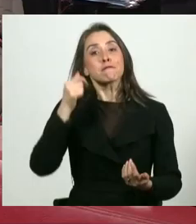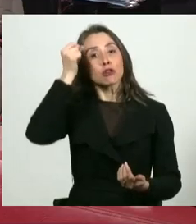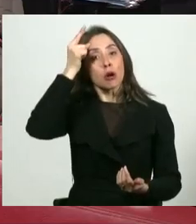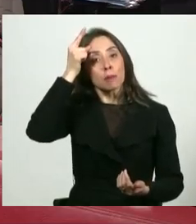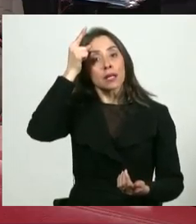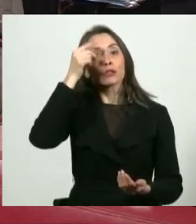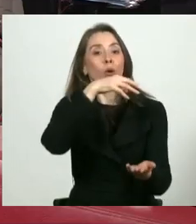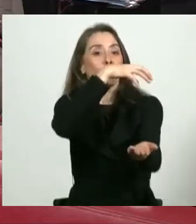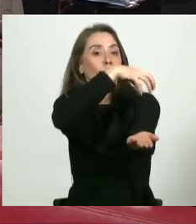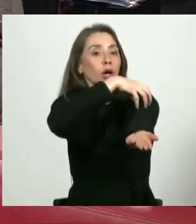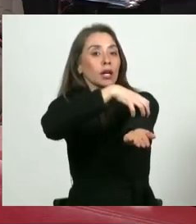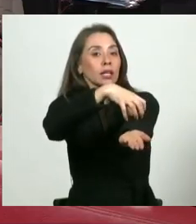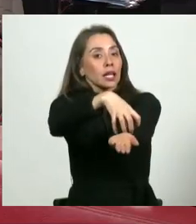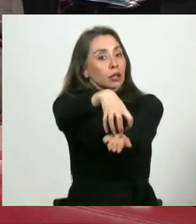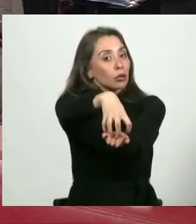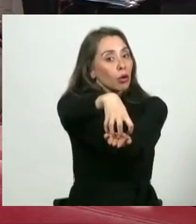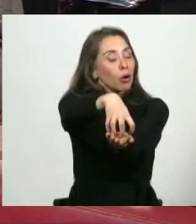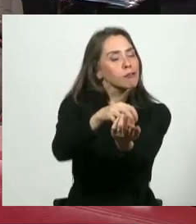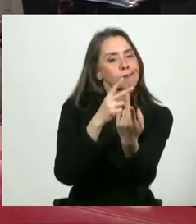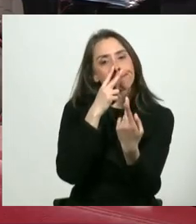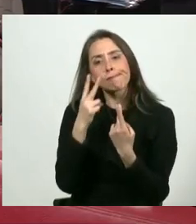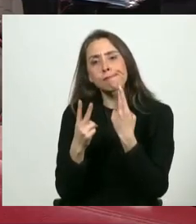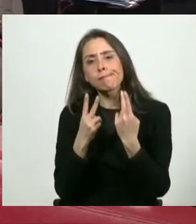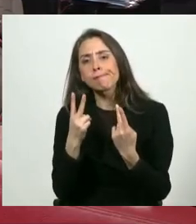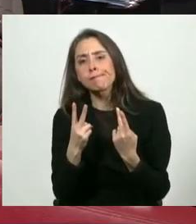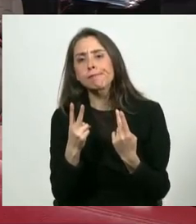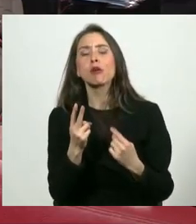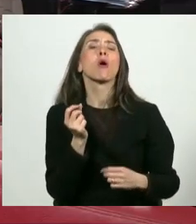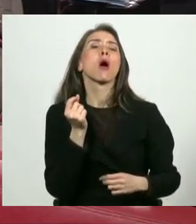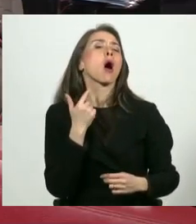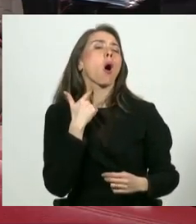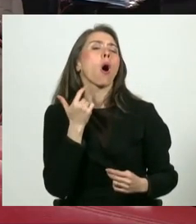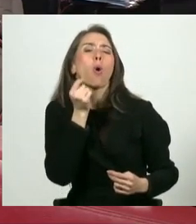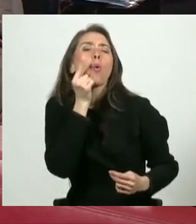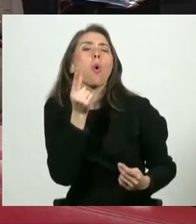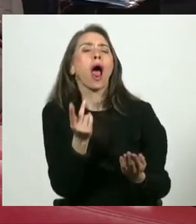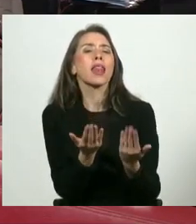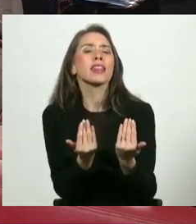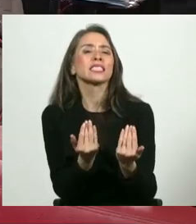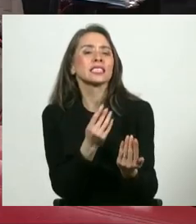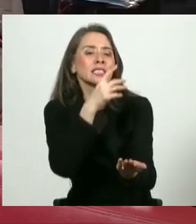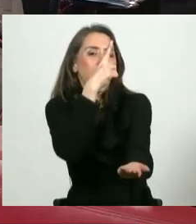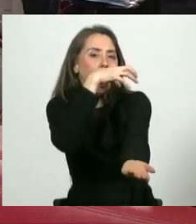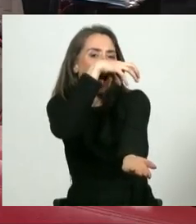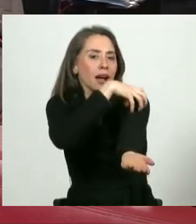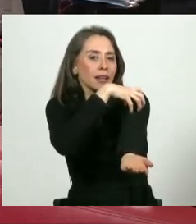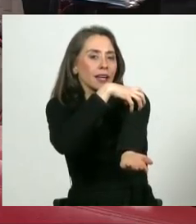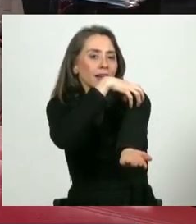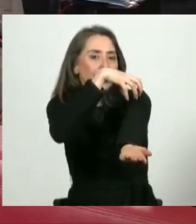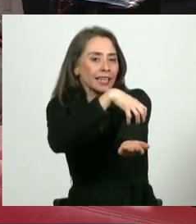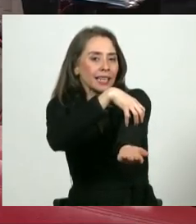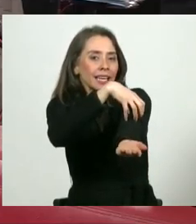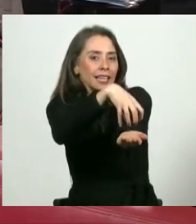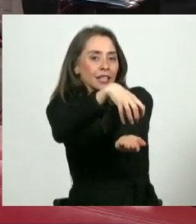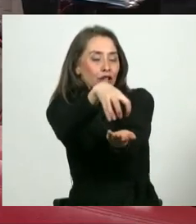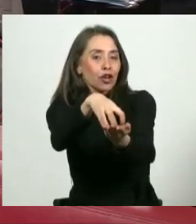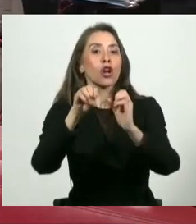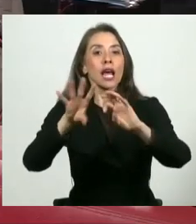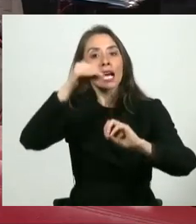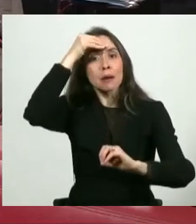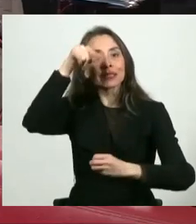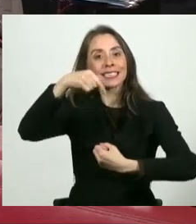también en regiones se estaba viendo cuáles eran las necesidades de cada región para capacitarlos en esas